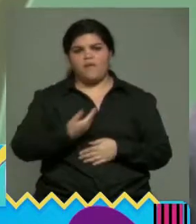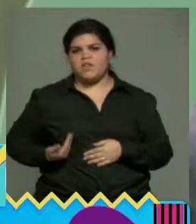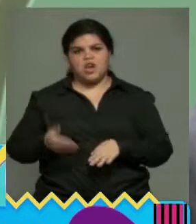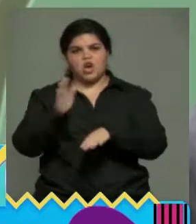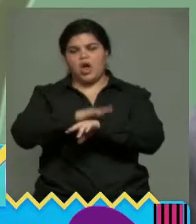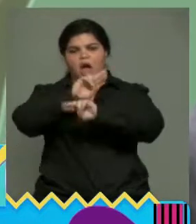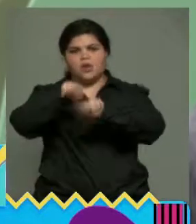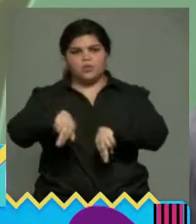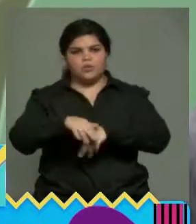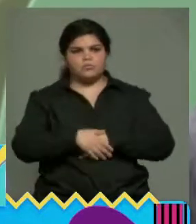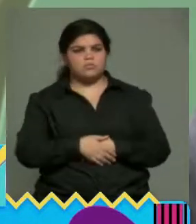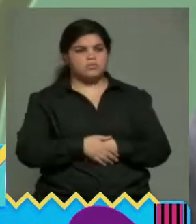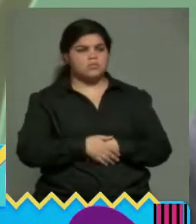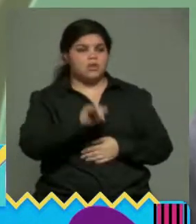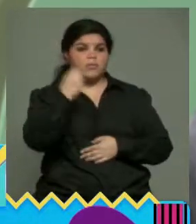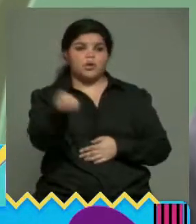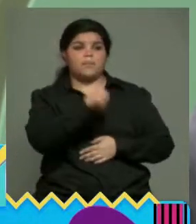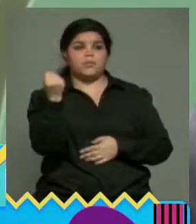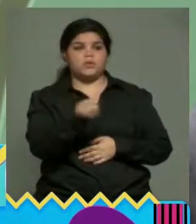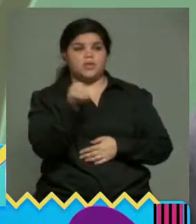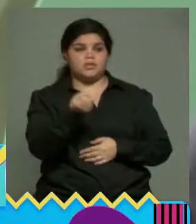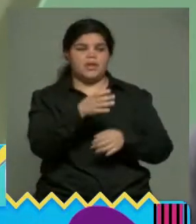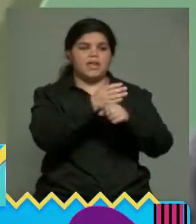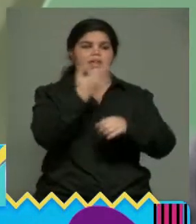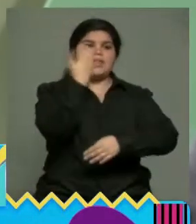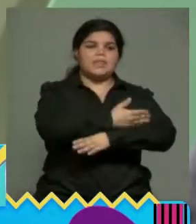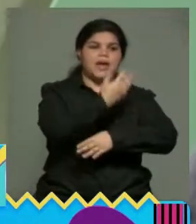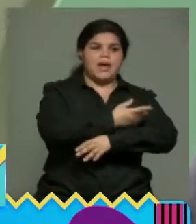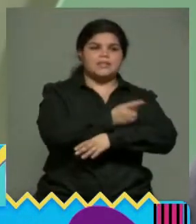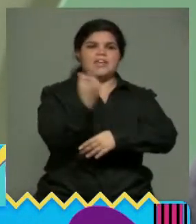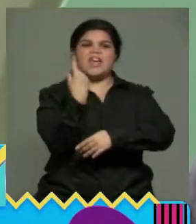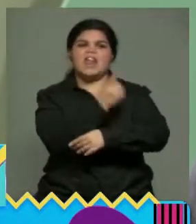obligatoria nada más que para los vehículos de transporte público, taxis, remises.